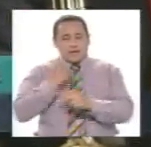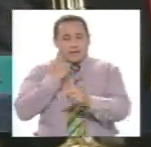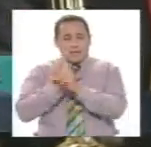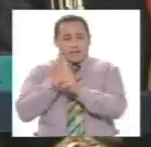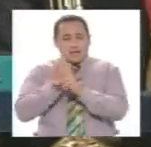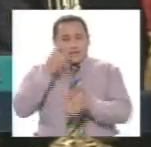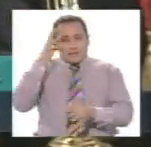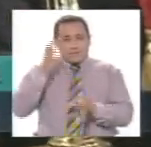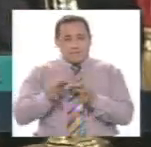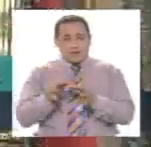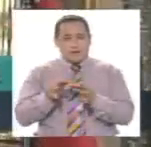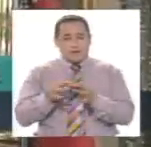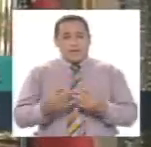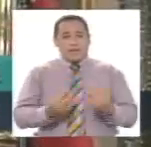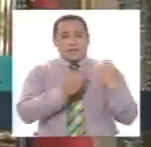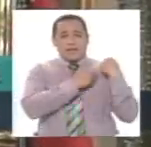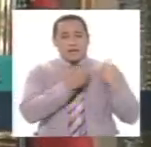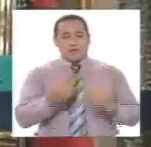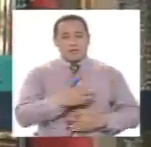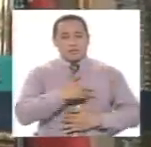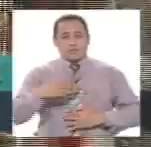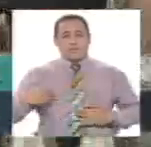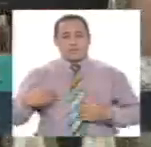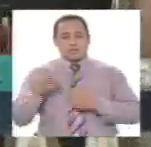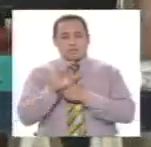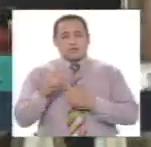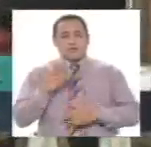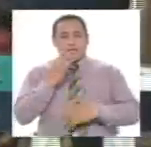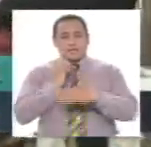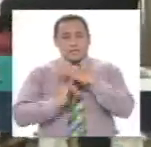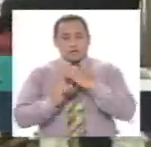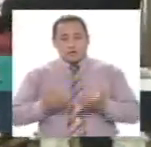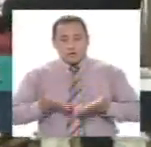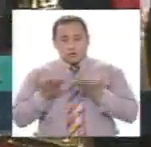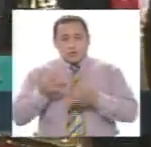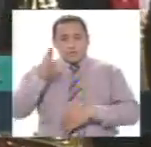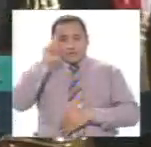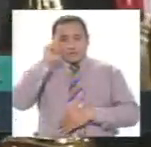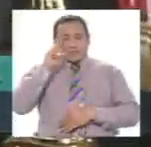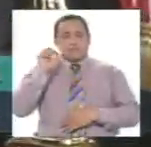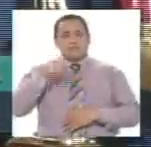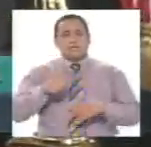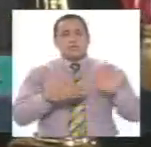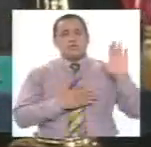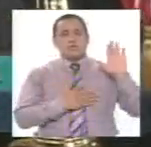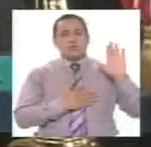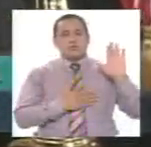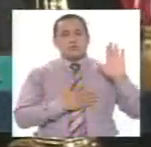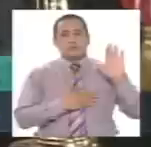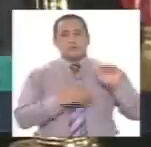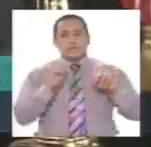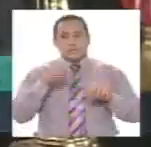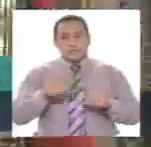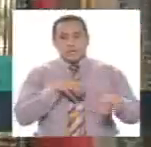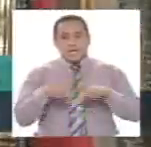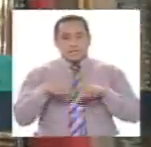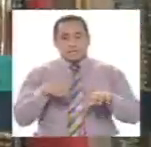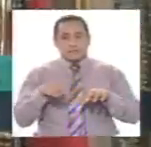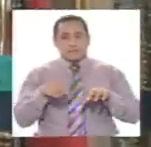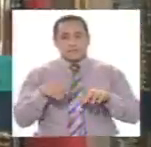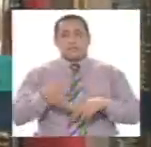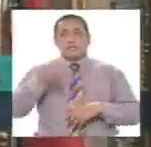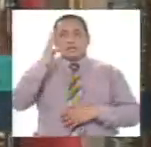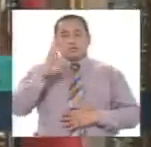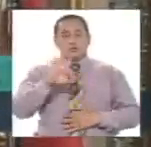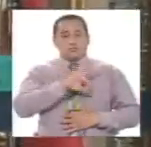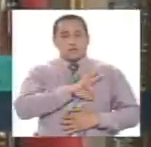y fielmente el cargo de ministro de Estado en el despacho de Interior que os confío. Sí, juro. Si así lo hiciereis,